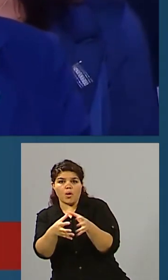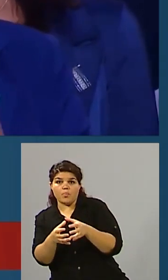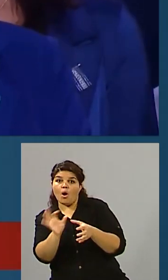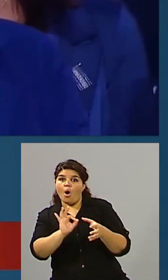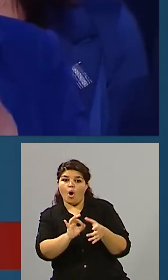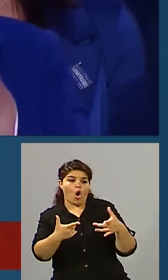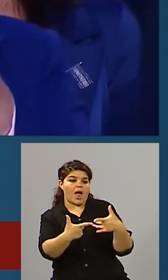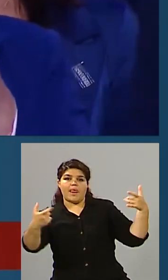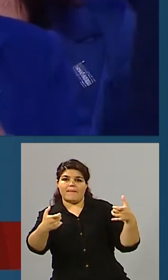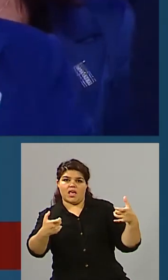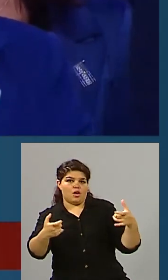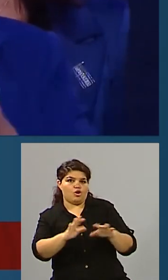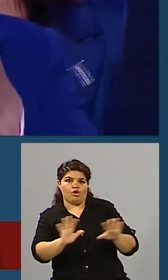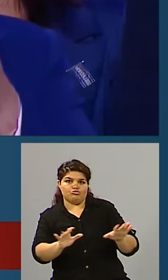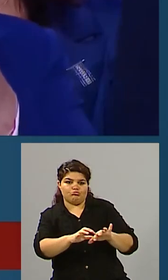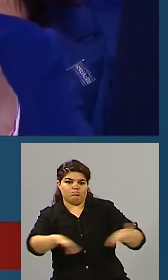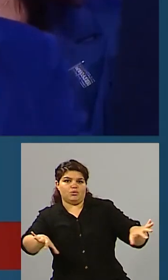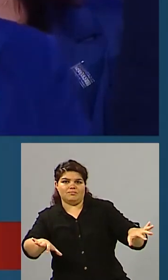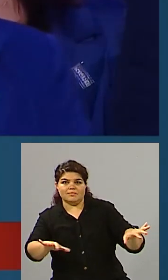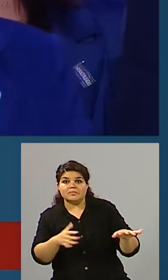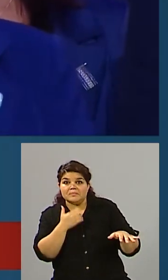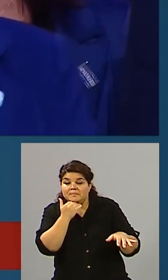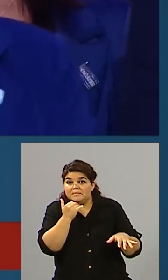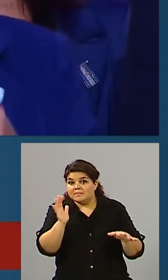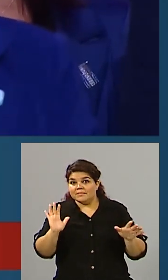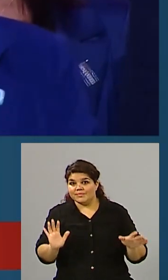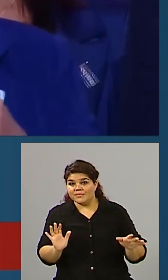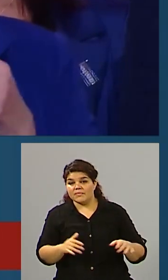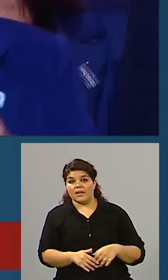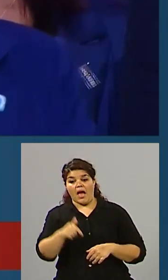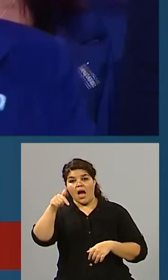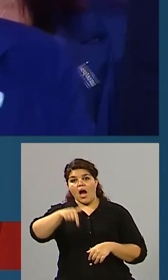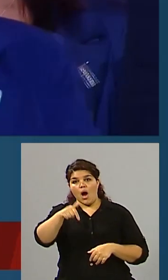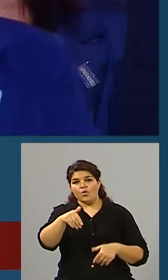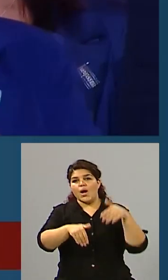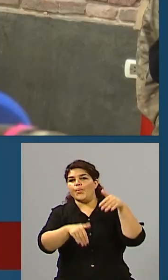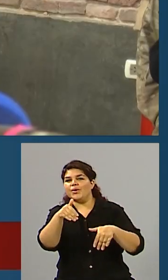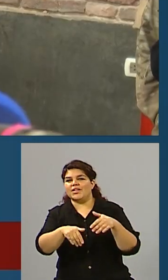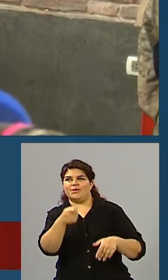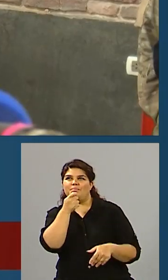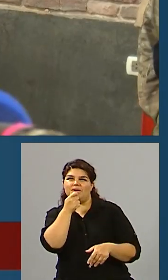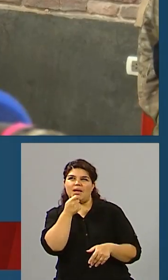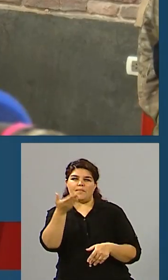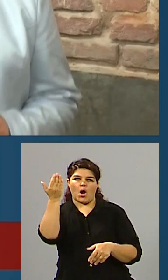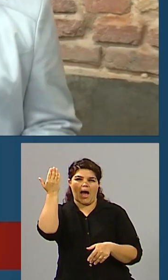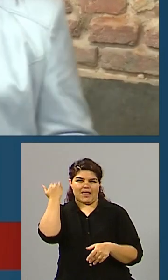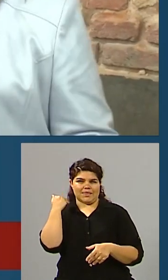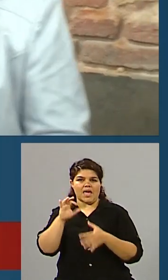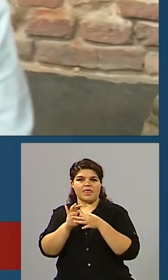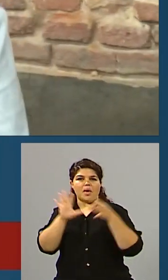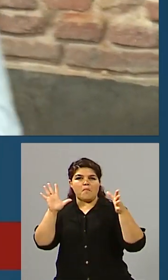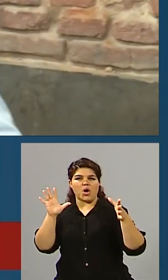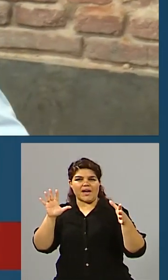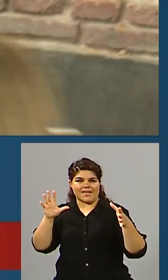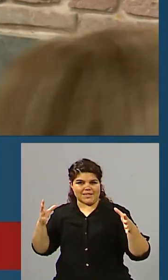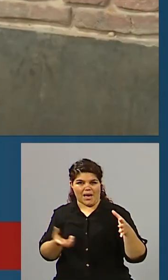¿no? Yo pensaba, si esto hubiera sido una elección como las del principio del retorno democrático,